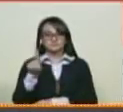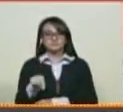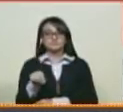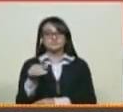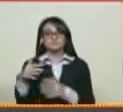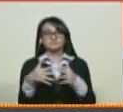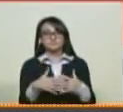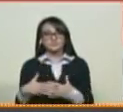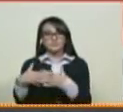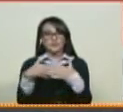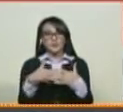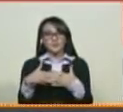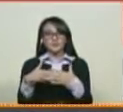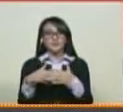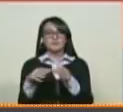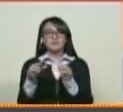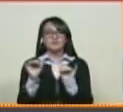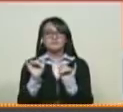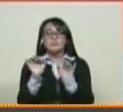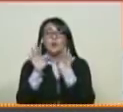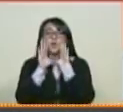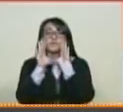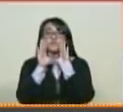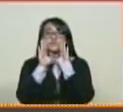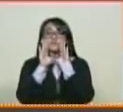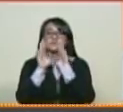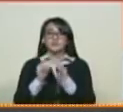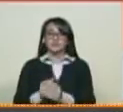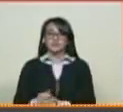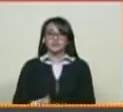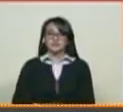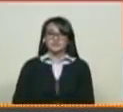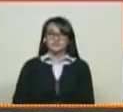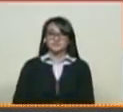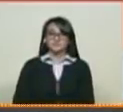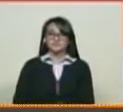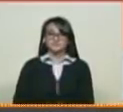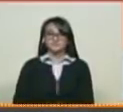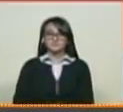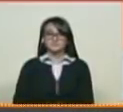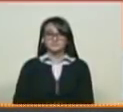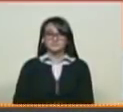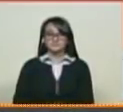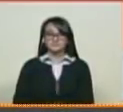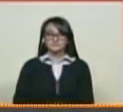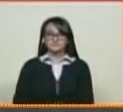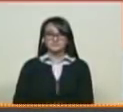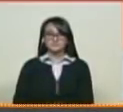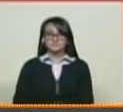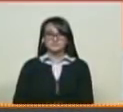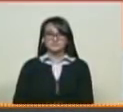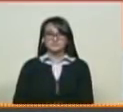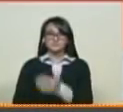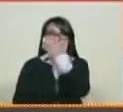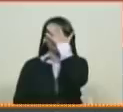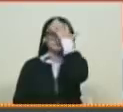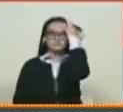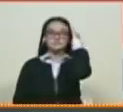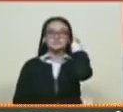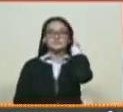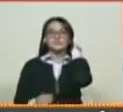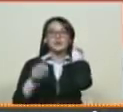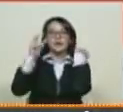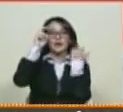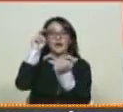Unidos de Norteamérica. Son confesiones. Nosotros solamente esperábamos, y todavía lo esperamos, que las